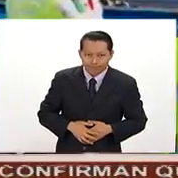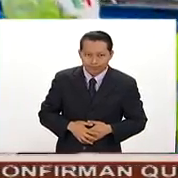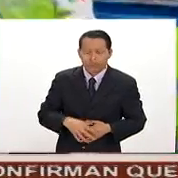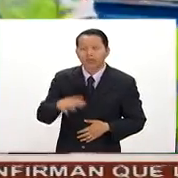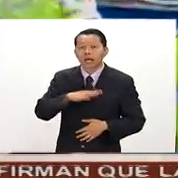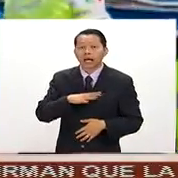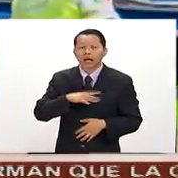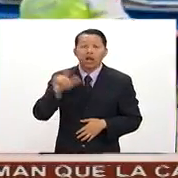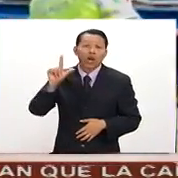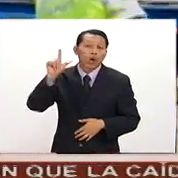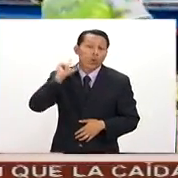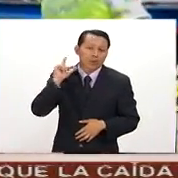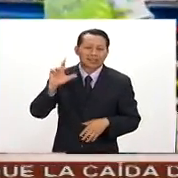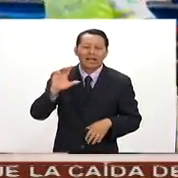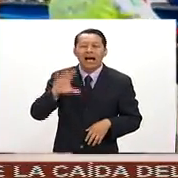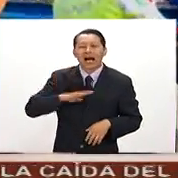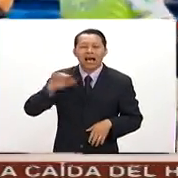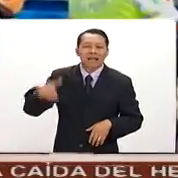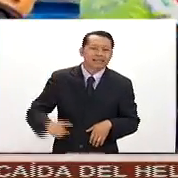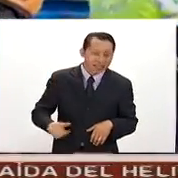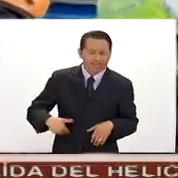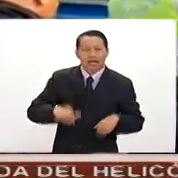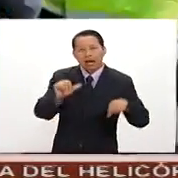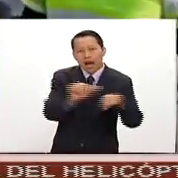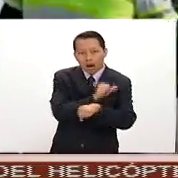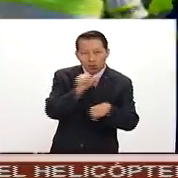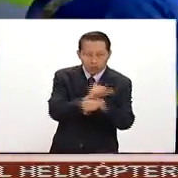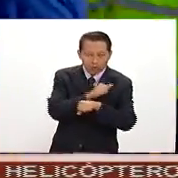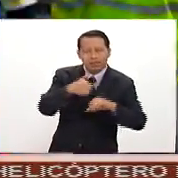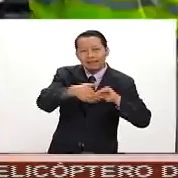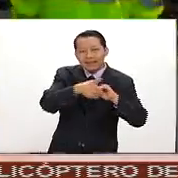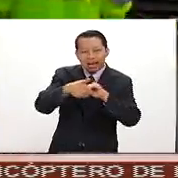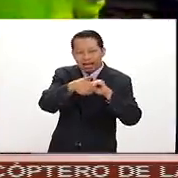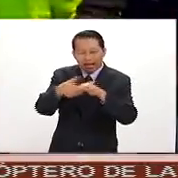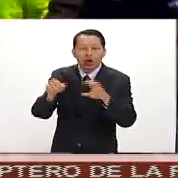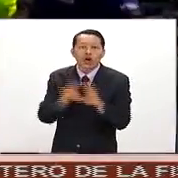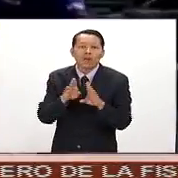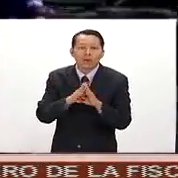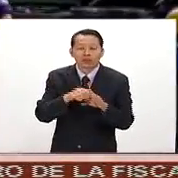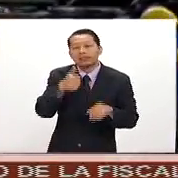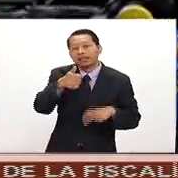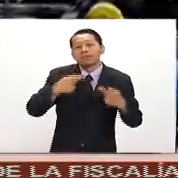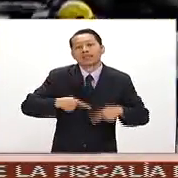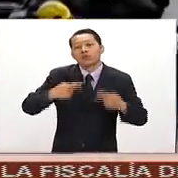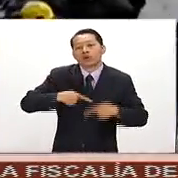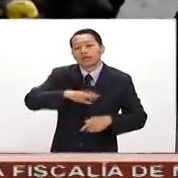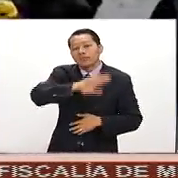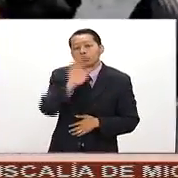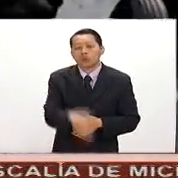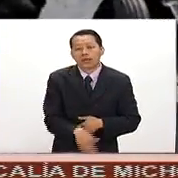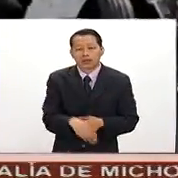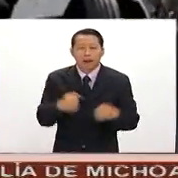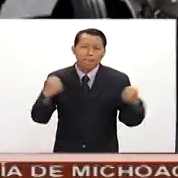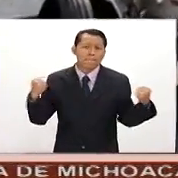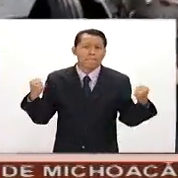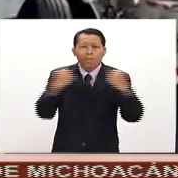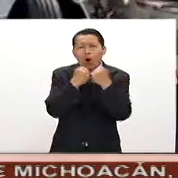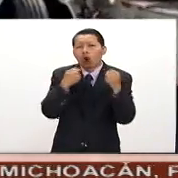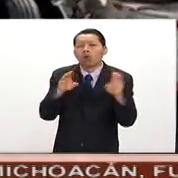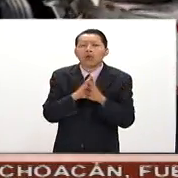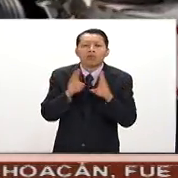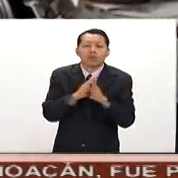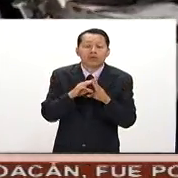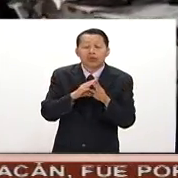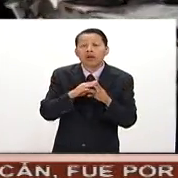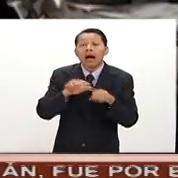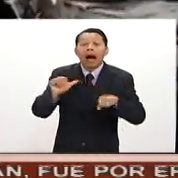Este lunes, un accidente entre un auto y un tráiler en la carretera México-Querétaro dejó un saldo de 6 personas muertas. El impacto se registró cuando el